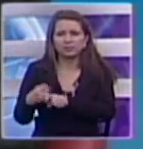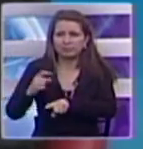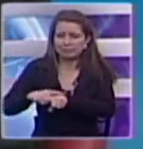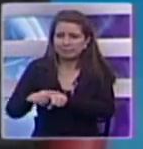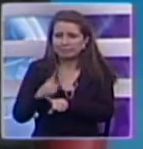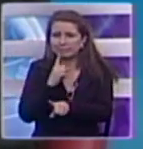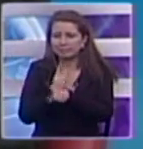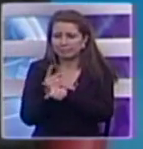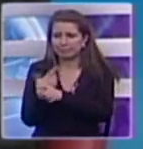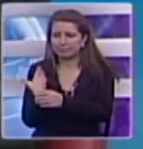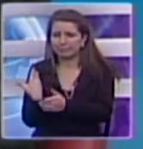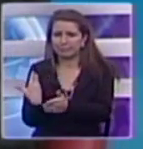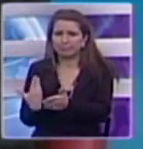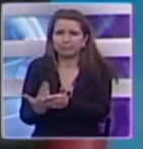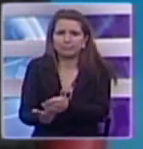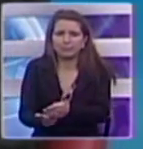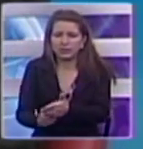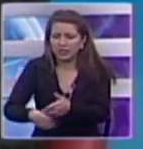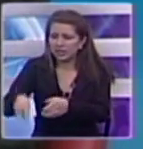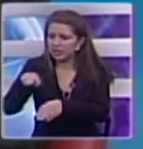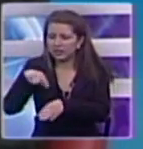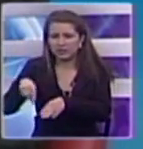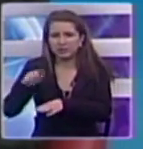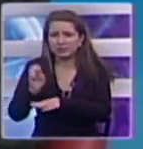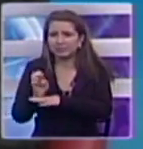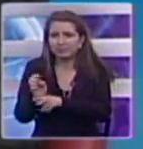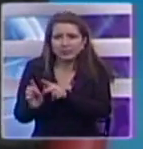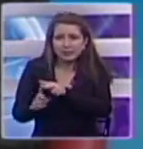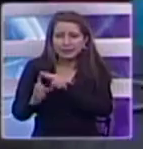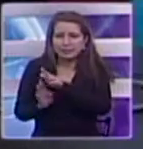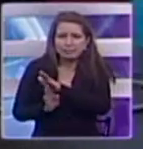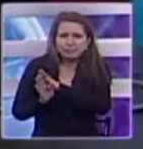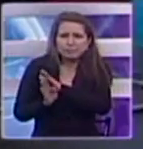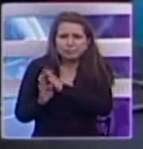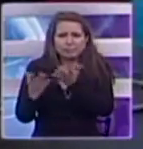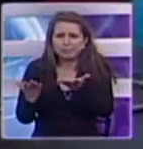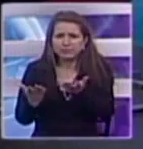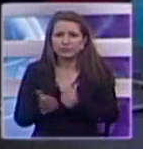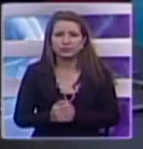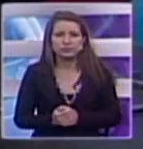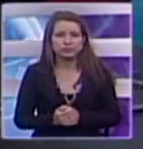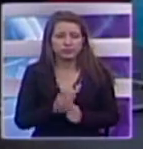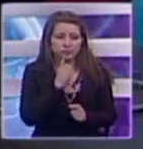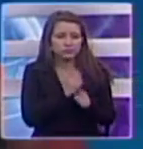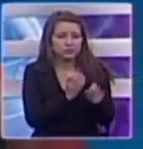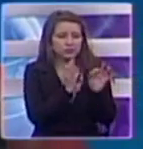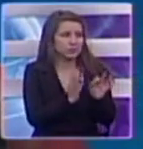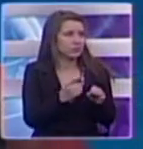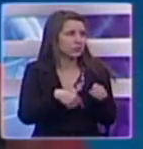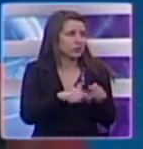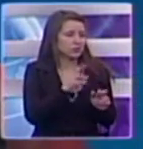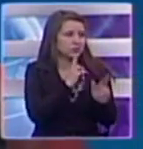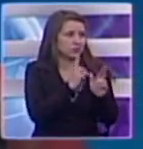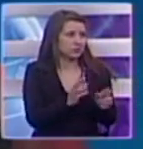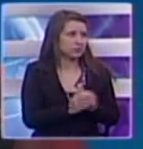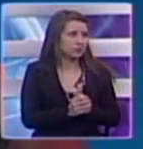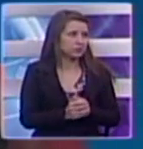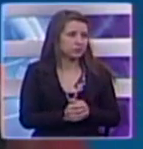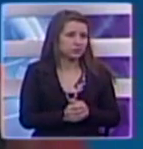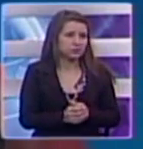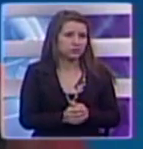tiempos y que el Ecuador parece que todavía no despega? Bueno, efectivamente, ha sido uno de los